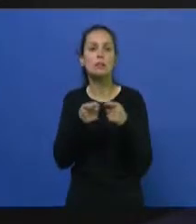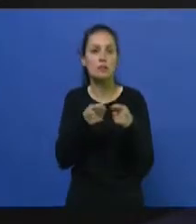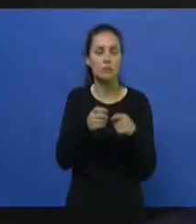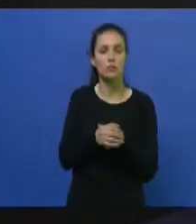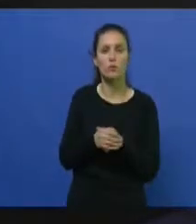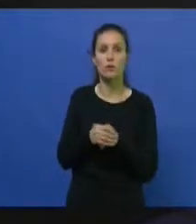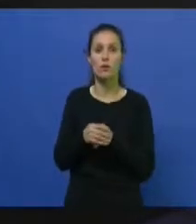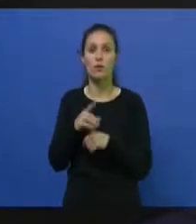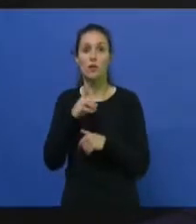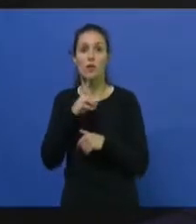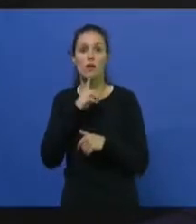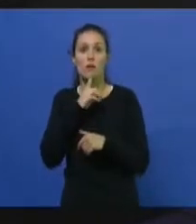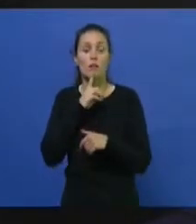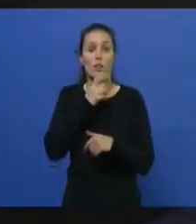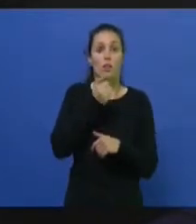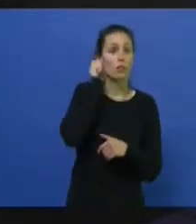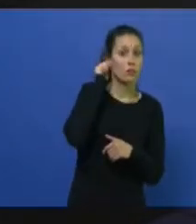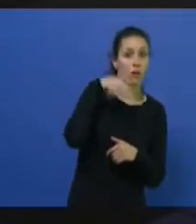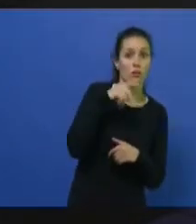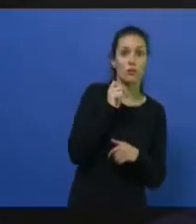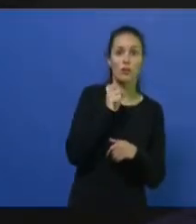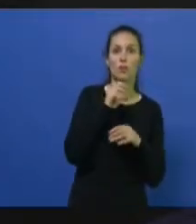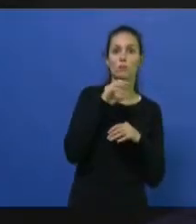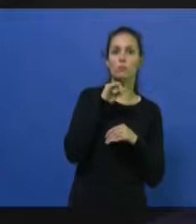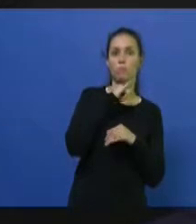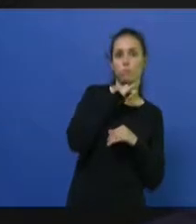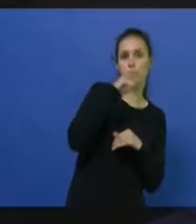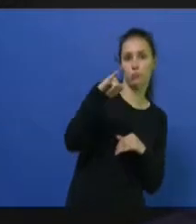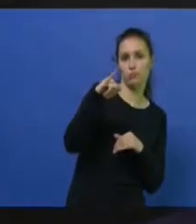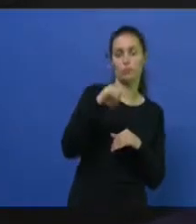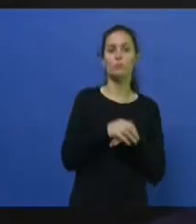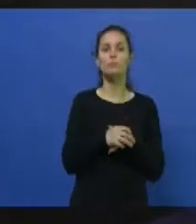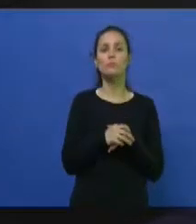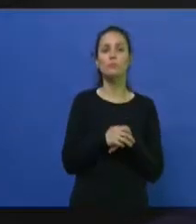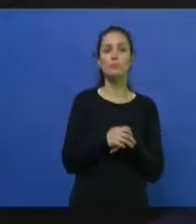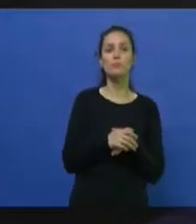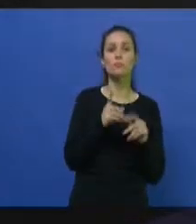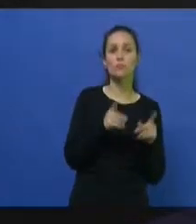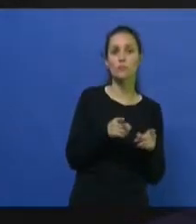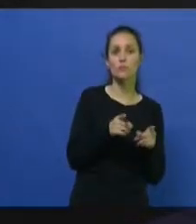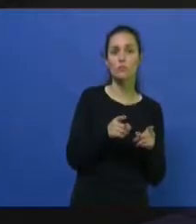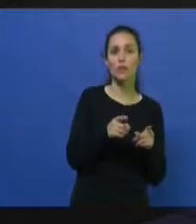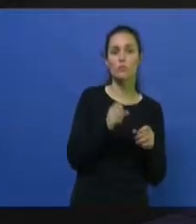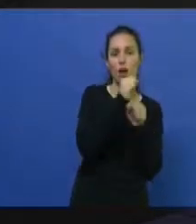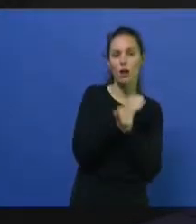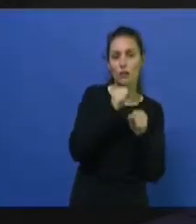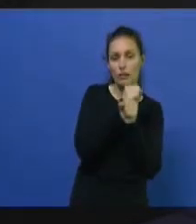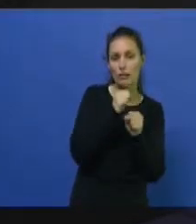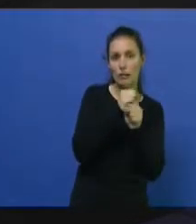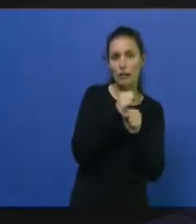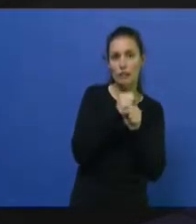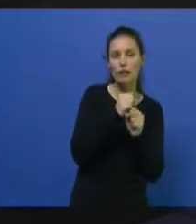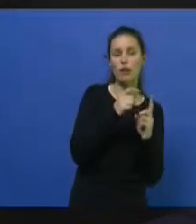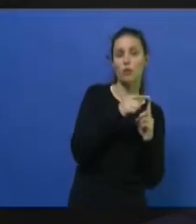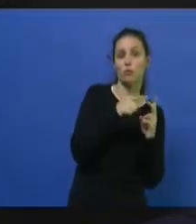lo denunciaba, inclusive Luis Tagni con Alfredo Raste, un ingeniero que también fue despedido en esa época con Tagni de la